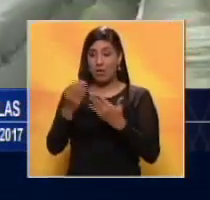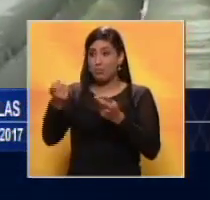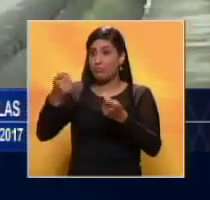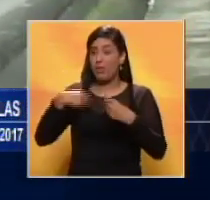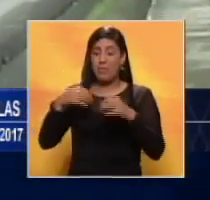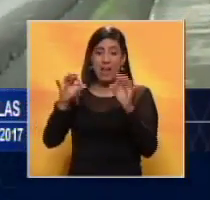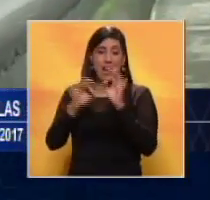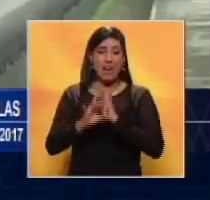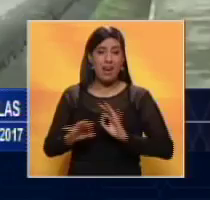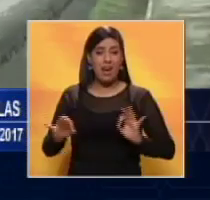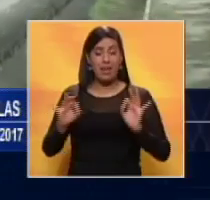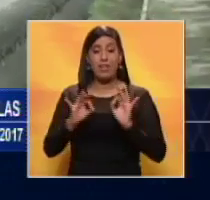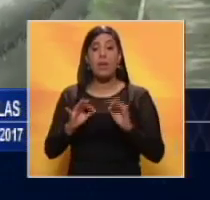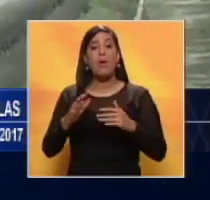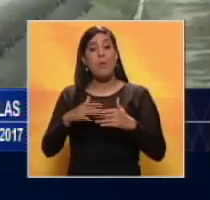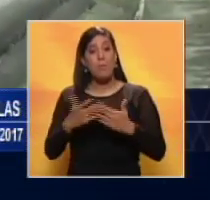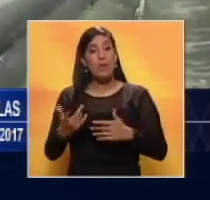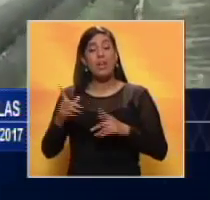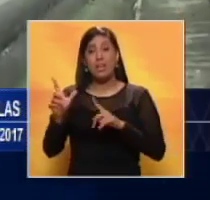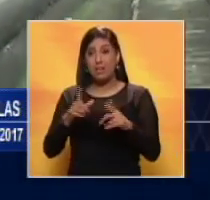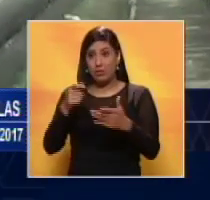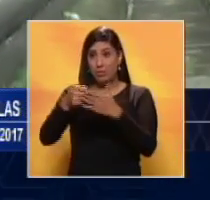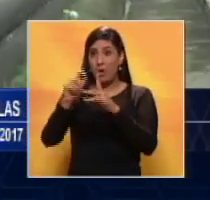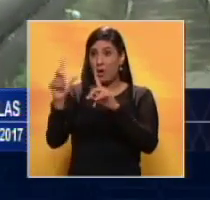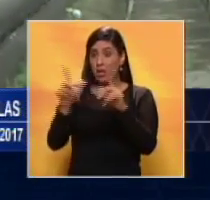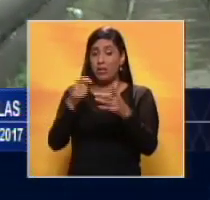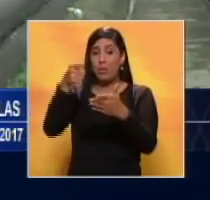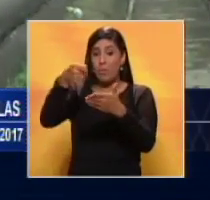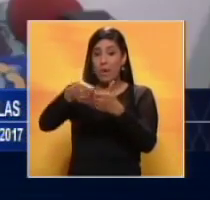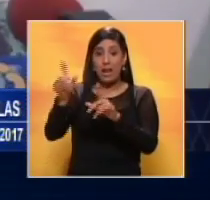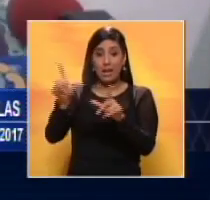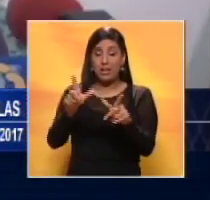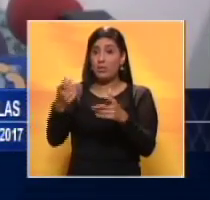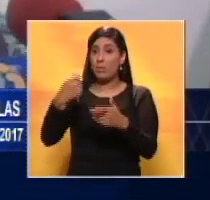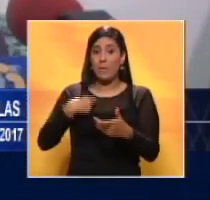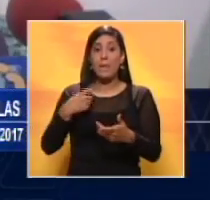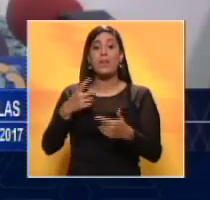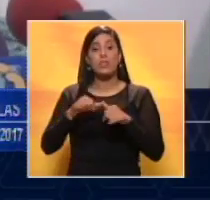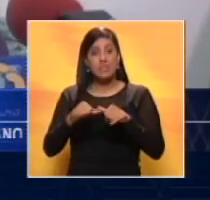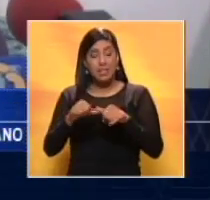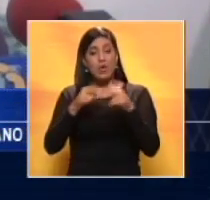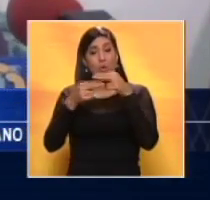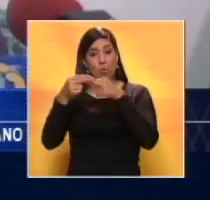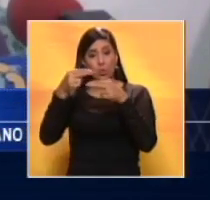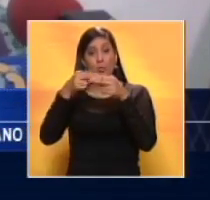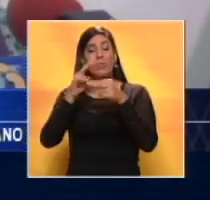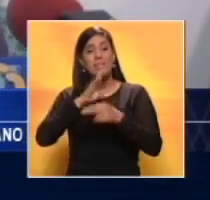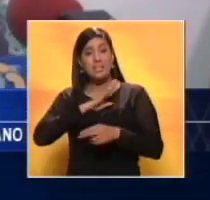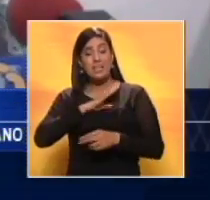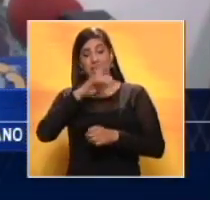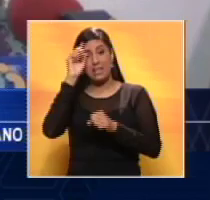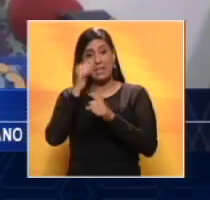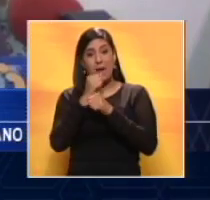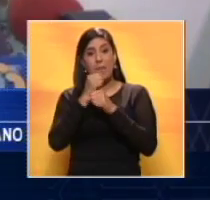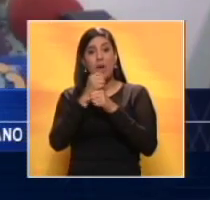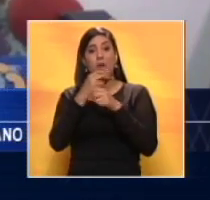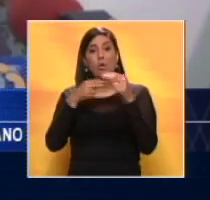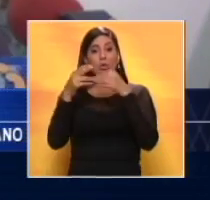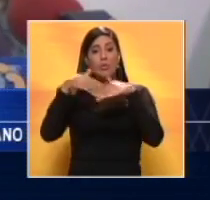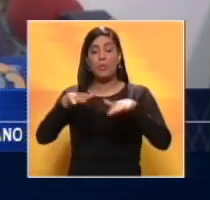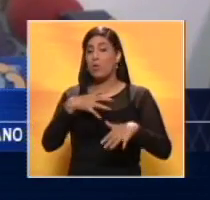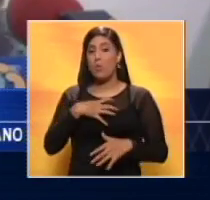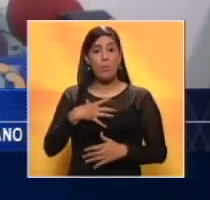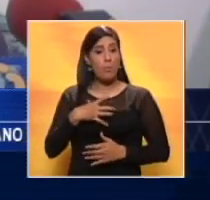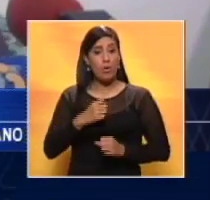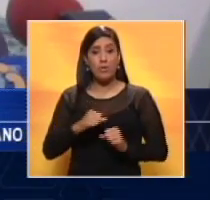sido entregadas la mercancía, pese a que ya fue cancelado un importante cargamento. Y para seguir construyendo, porque tenemos obras paralizadas, no